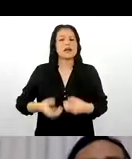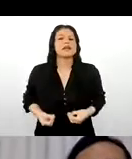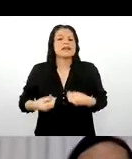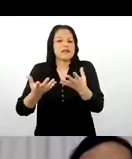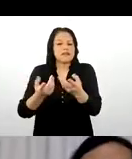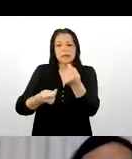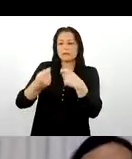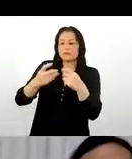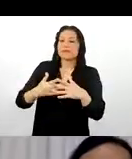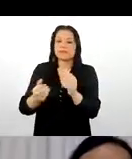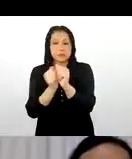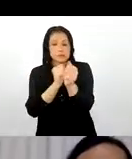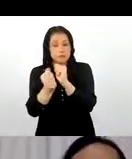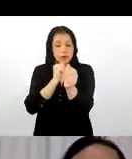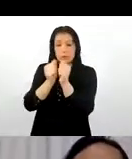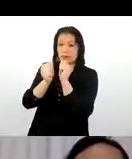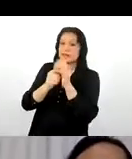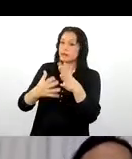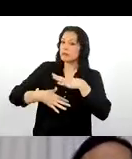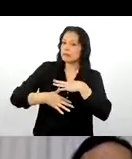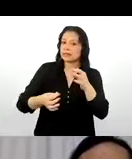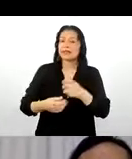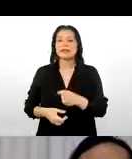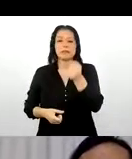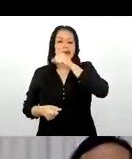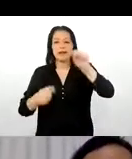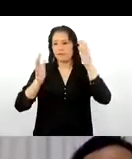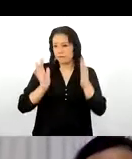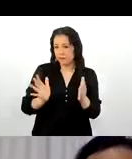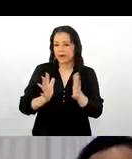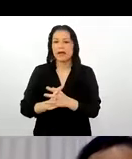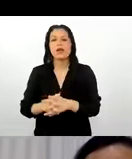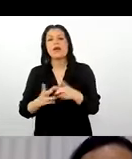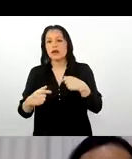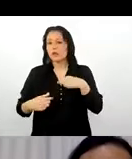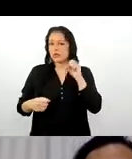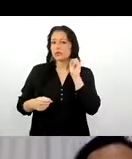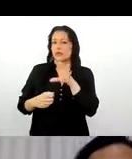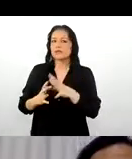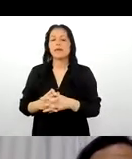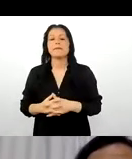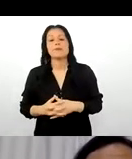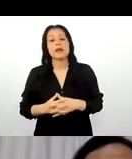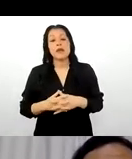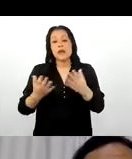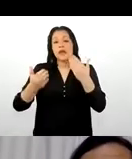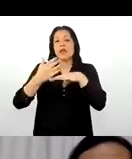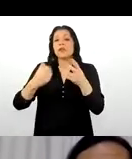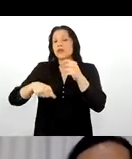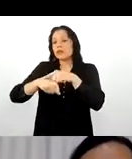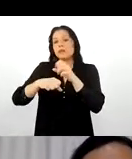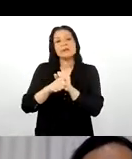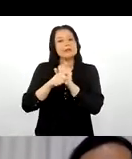más competitiva y obviamente más interesante para el viajero, ¿no? Y como mencionaba, dentro de un contexto de pandemia,